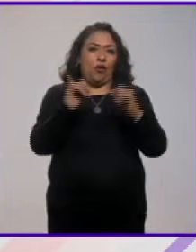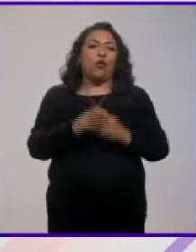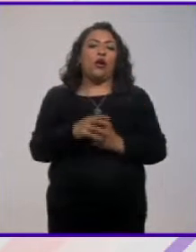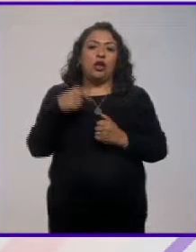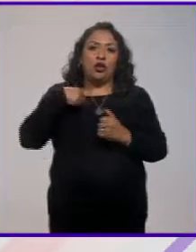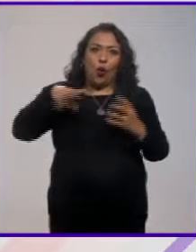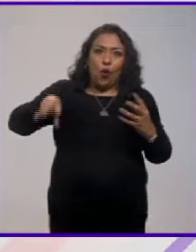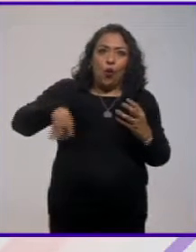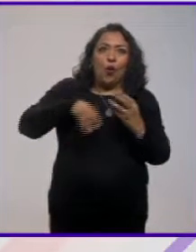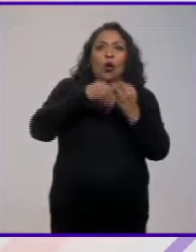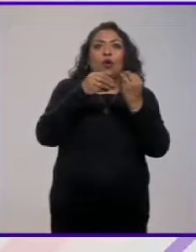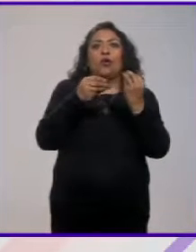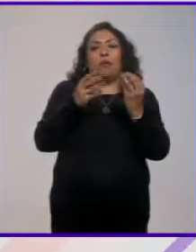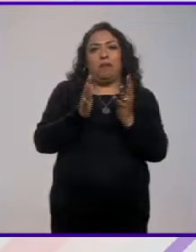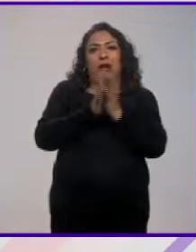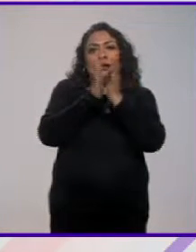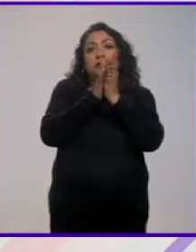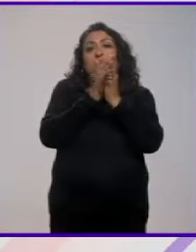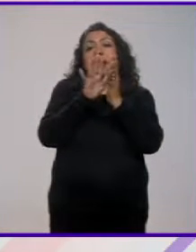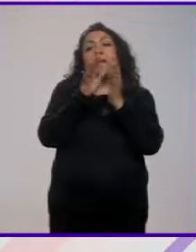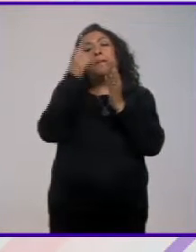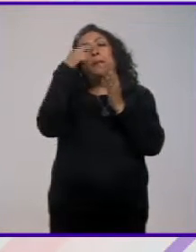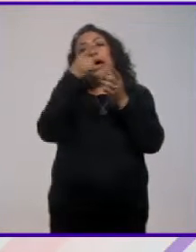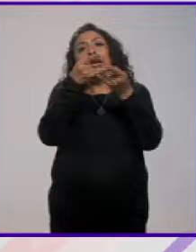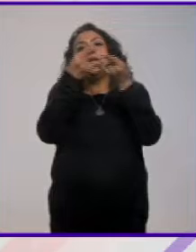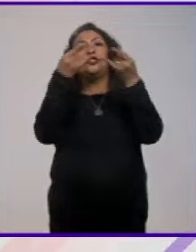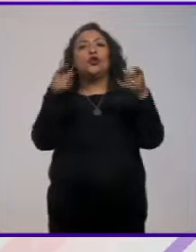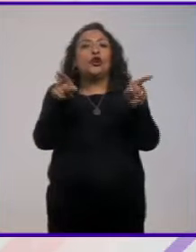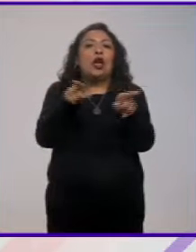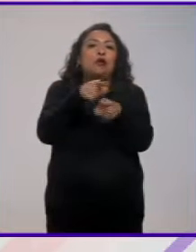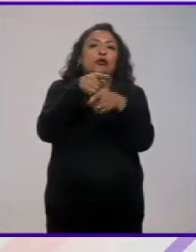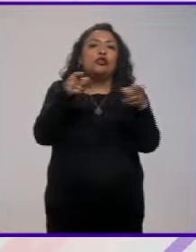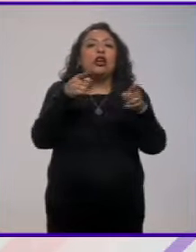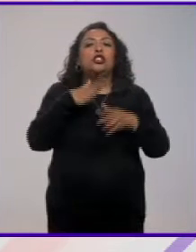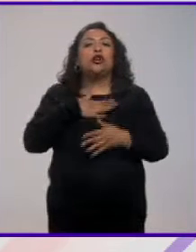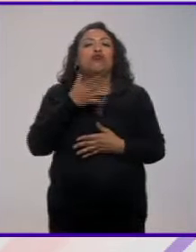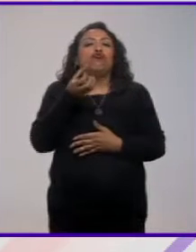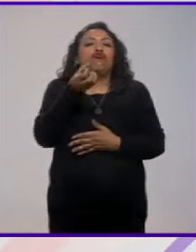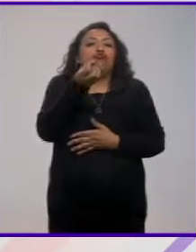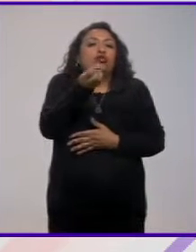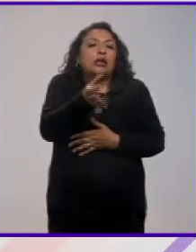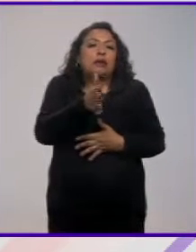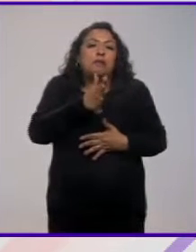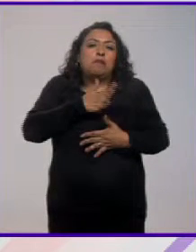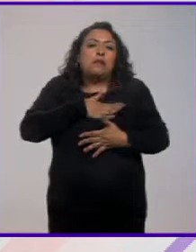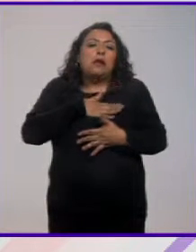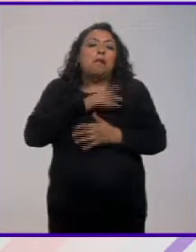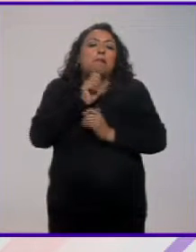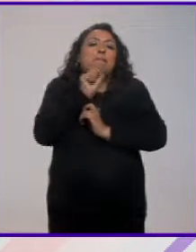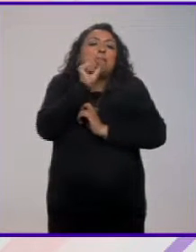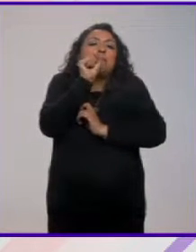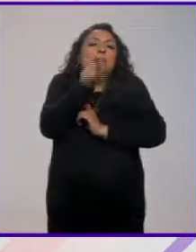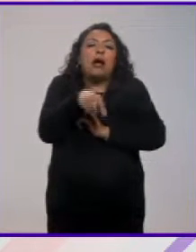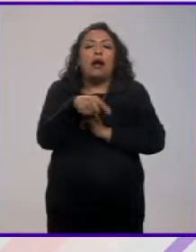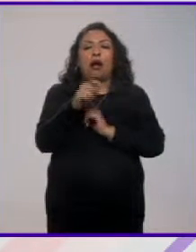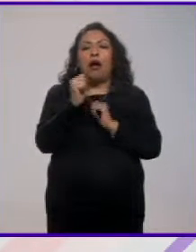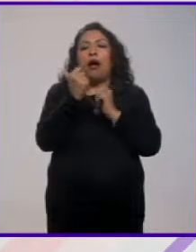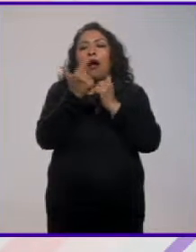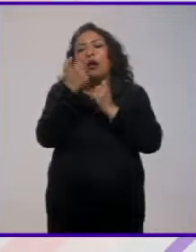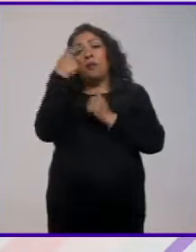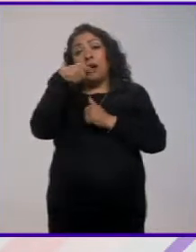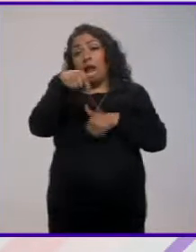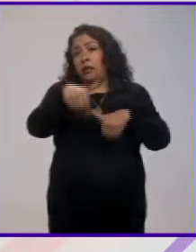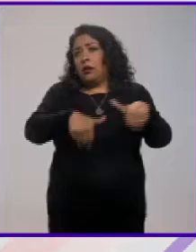ser parte de la historia musical y contribuir desde mi granito de arena para que ese